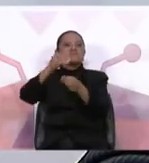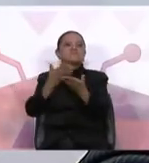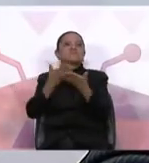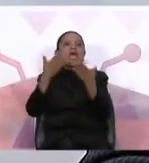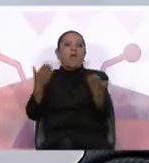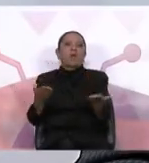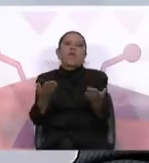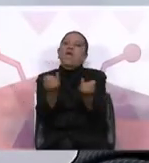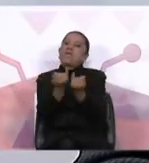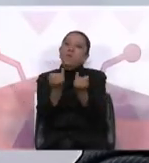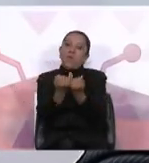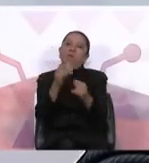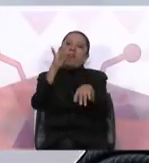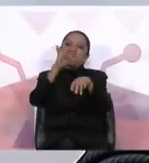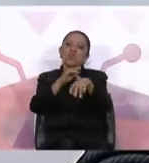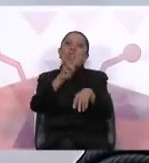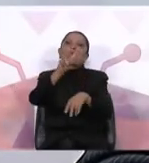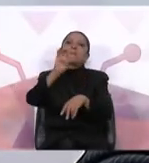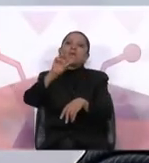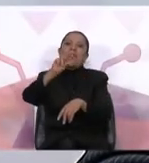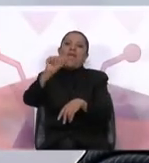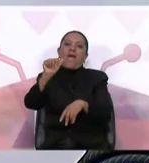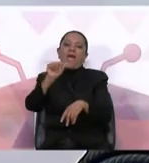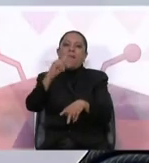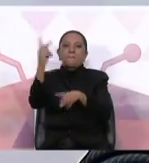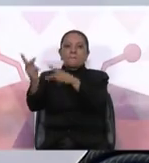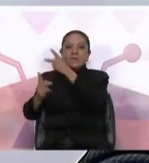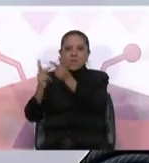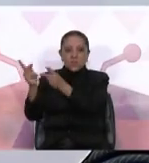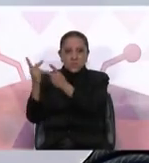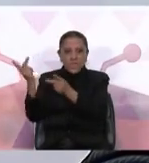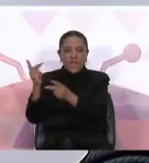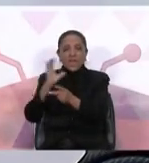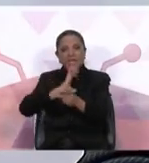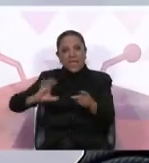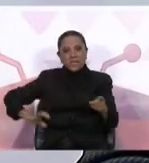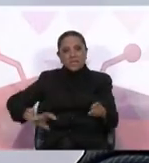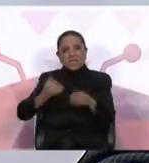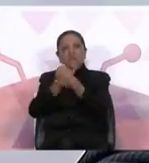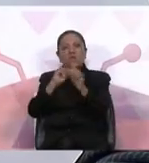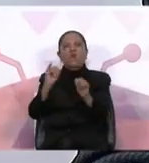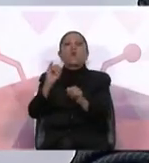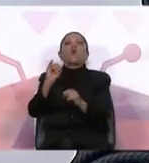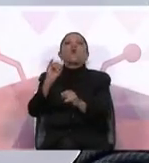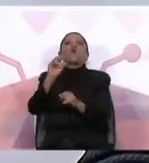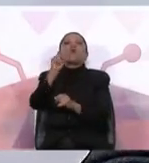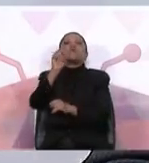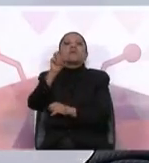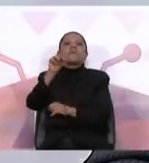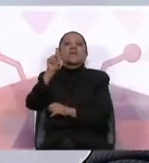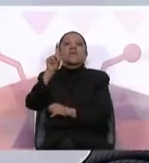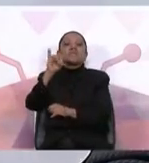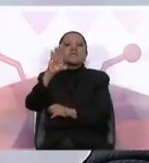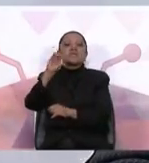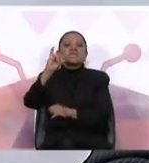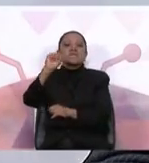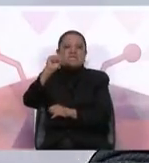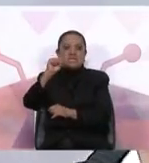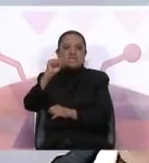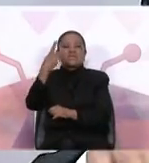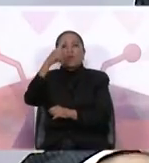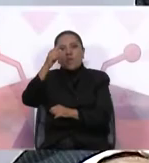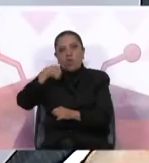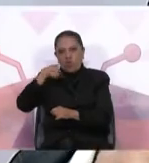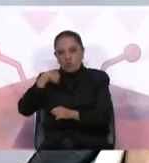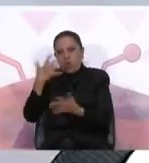del partido nueva alianza hacer un planteamiento al candidato independiente fidel demédicis hidalgo el planteamiento se lo haré yo y me permite